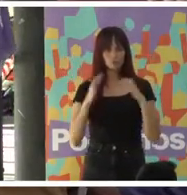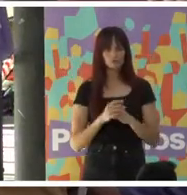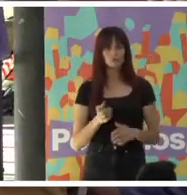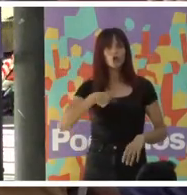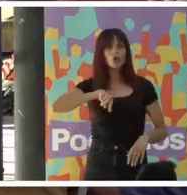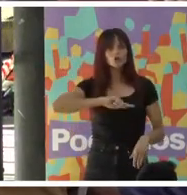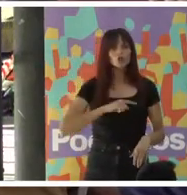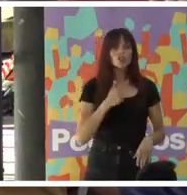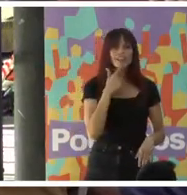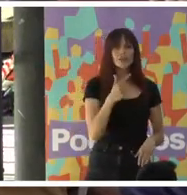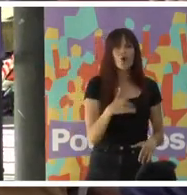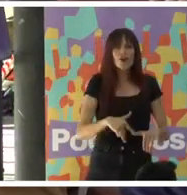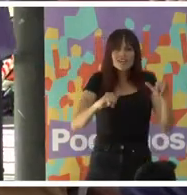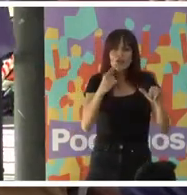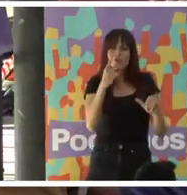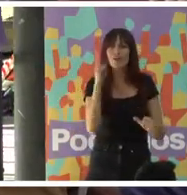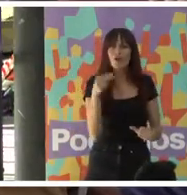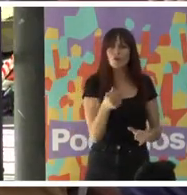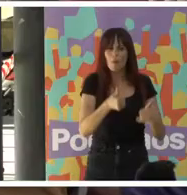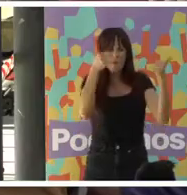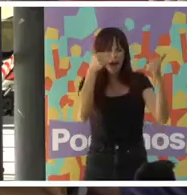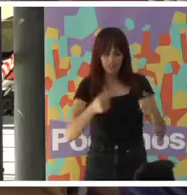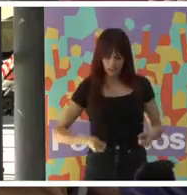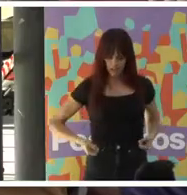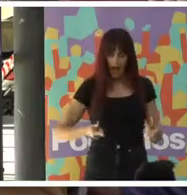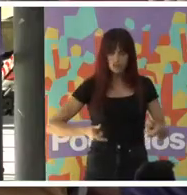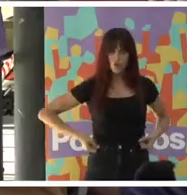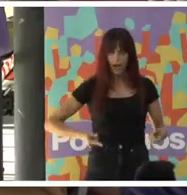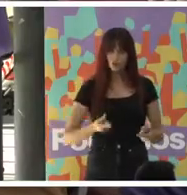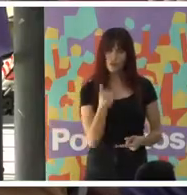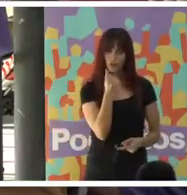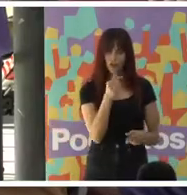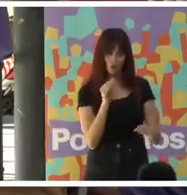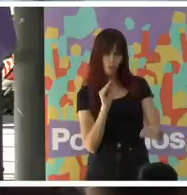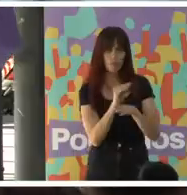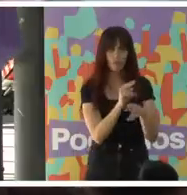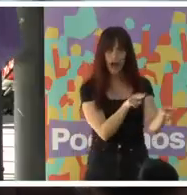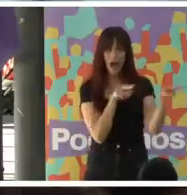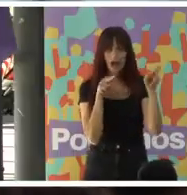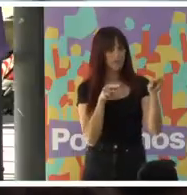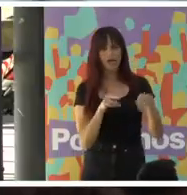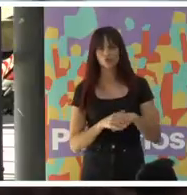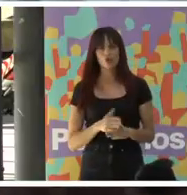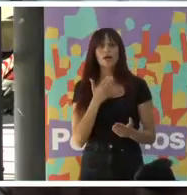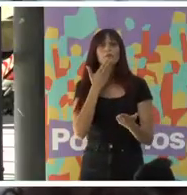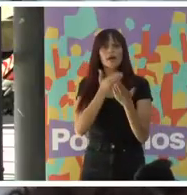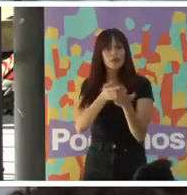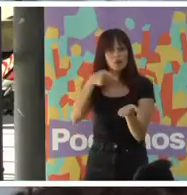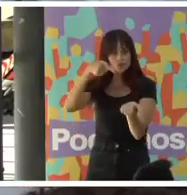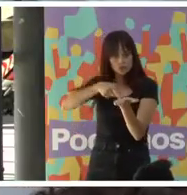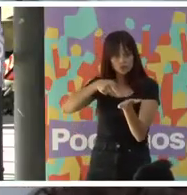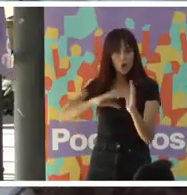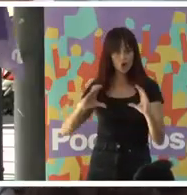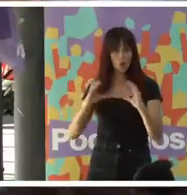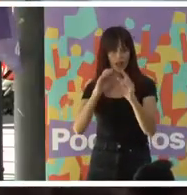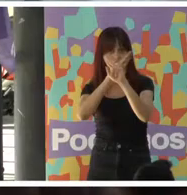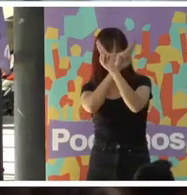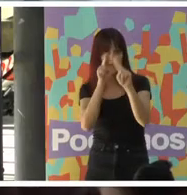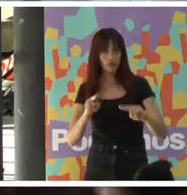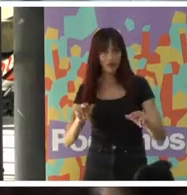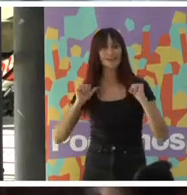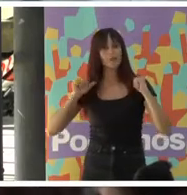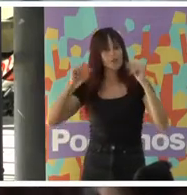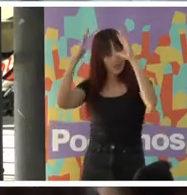Nosotros decimos que ni un euro más, no queremos gastar ni un euro más en armas. Y exigimos a la comunidad internacional que active